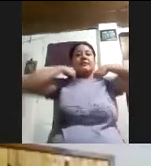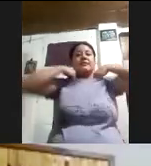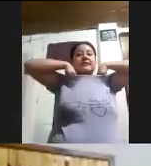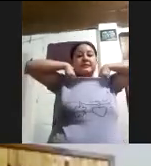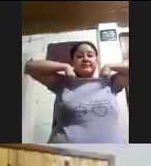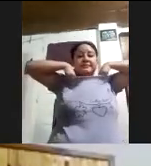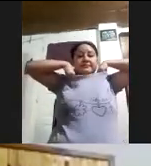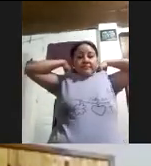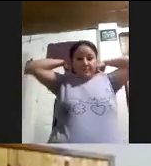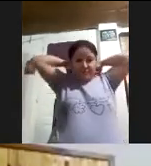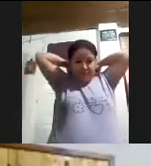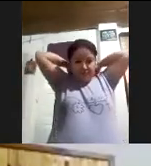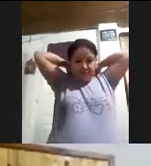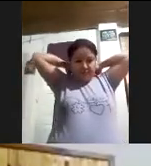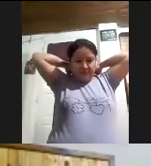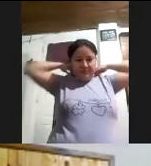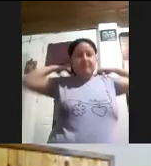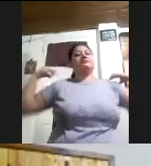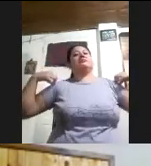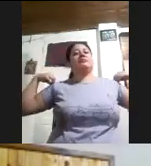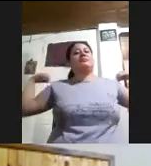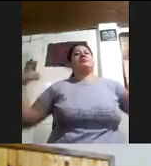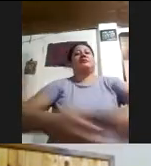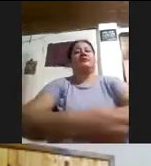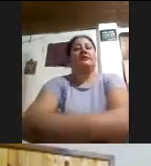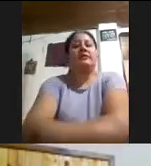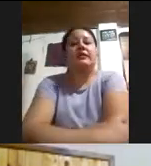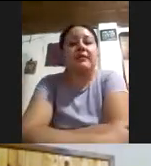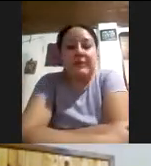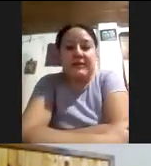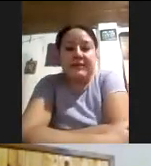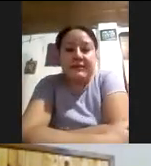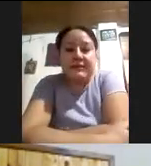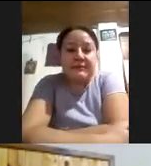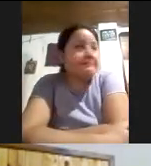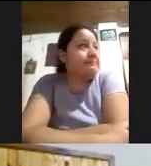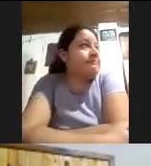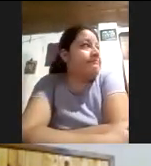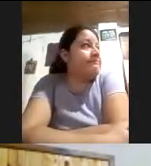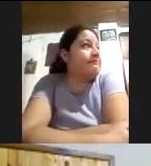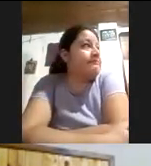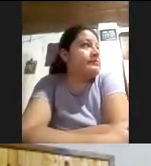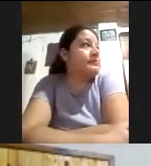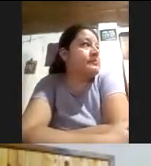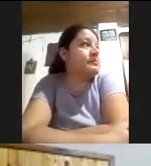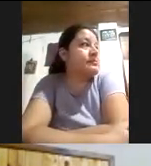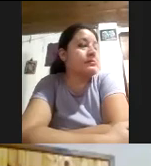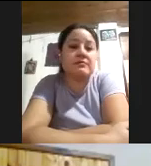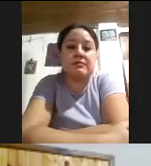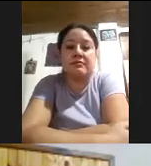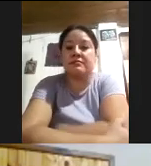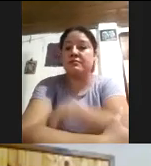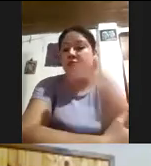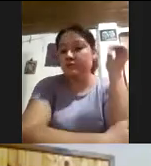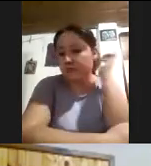después el segundo, como los dos eran cortitos y estaban muy relacionados, el segundo era específicamente dentro de los tejidos, el de